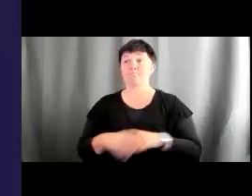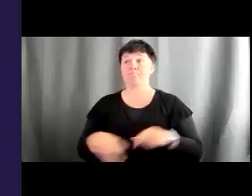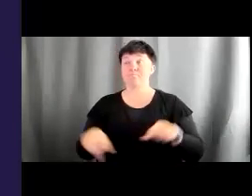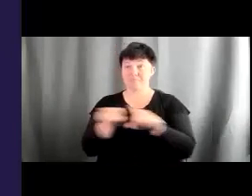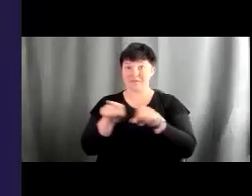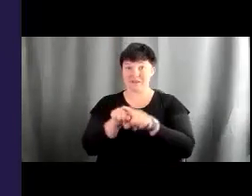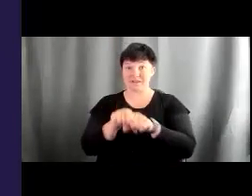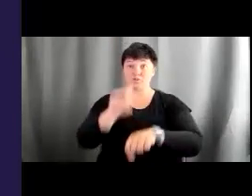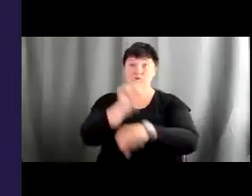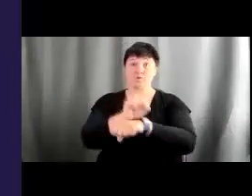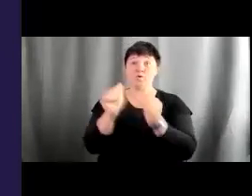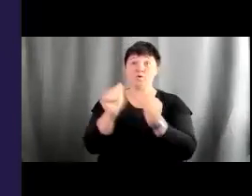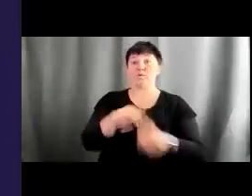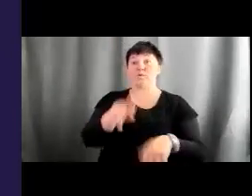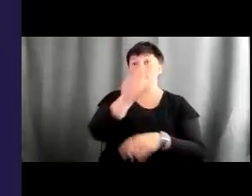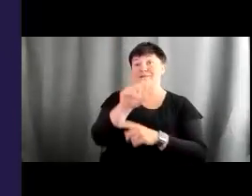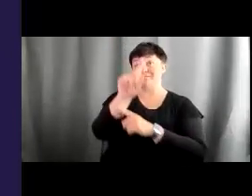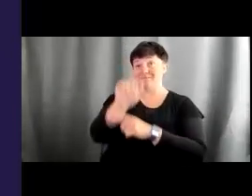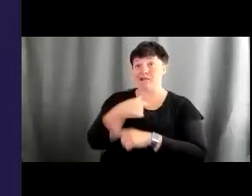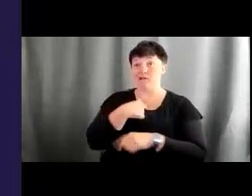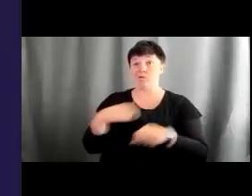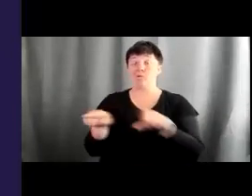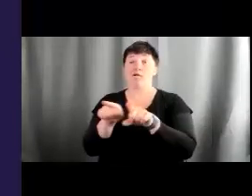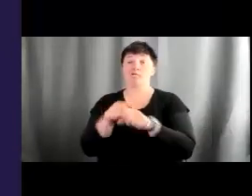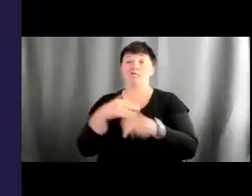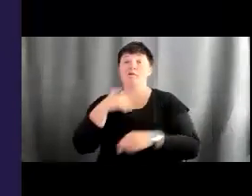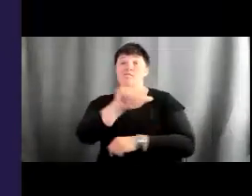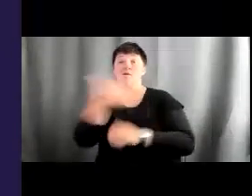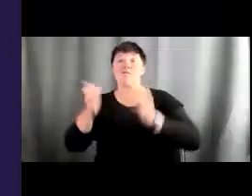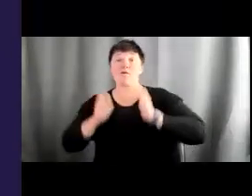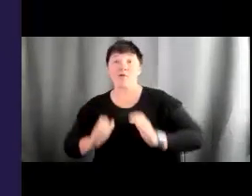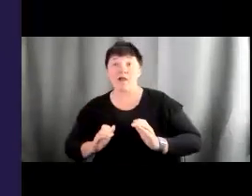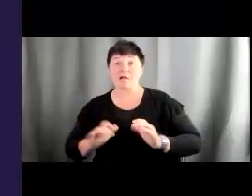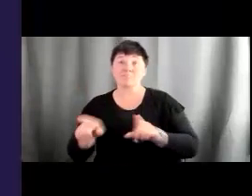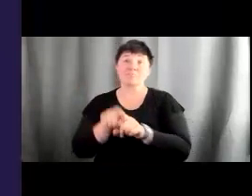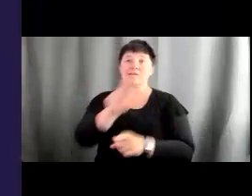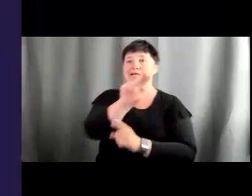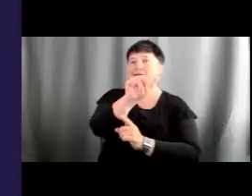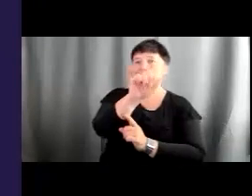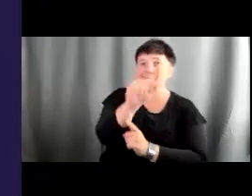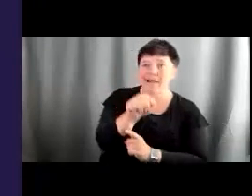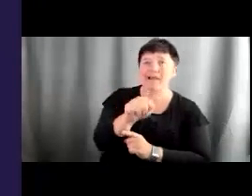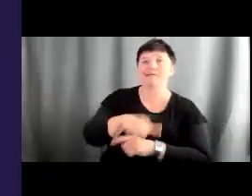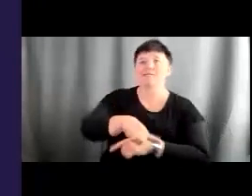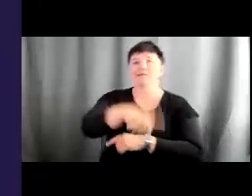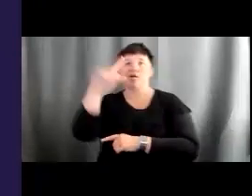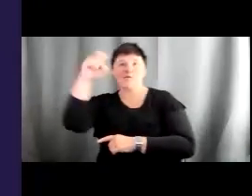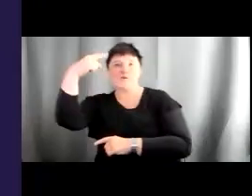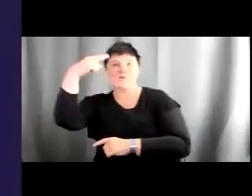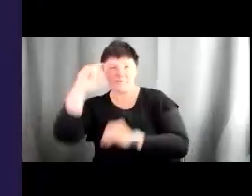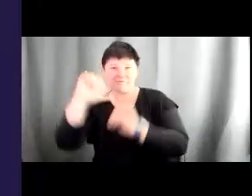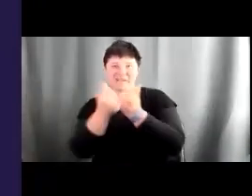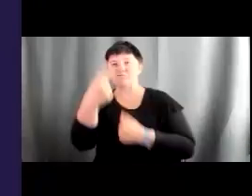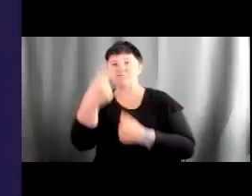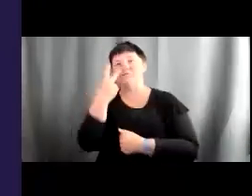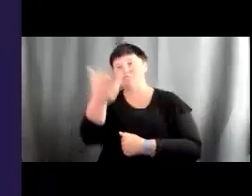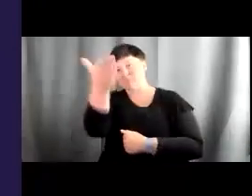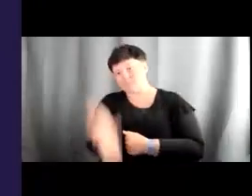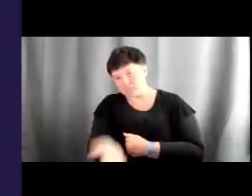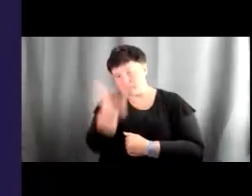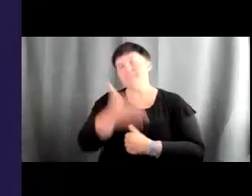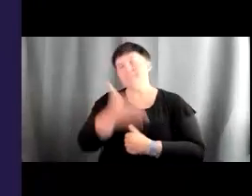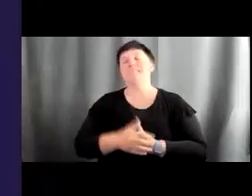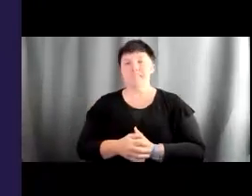además de trabajar con el USDA, en este caso también tenemos otros clientes, como la NASA y otras agencias del gobierno que pueden consultar